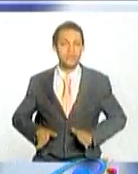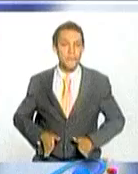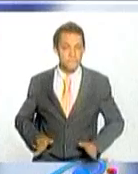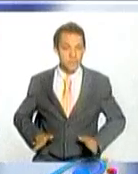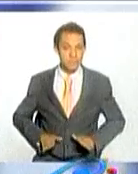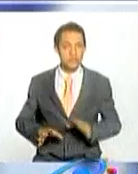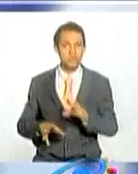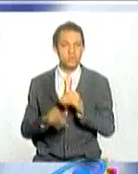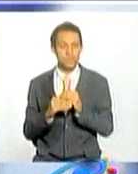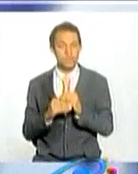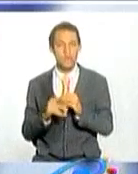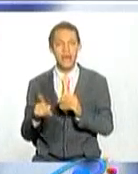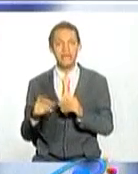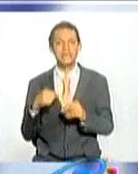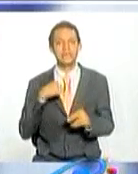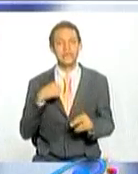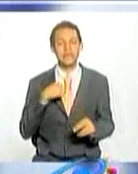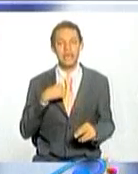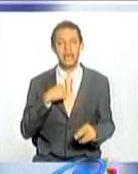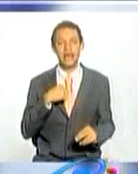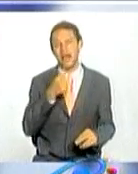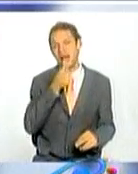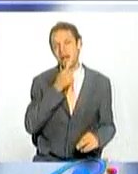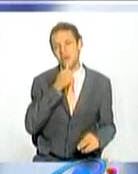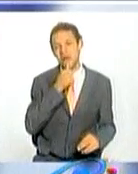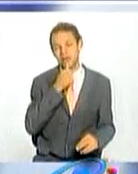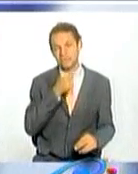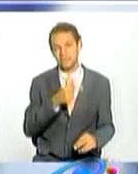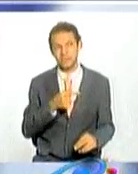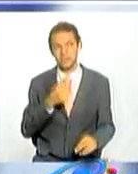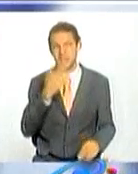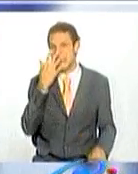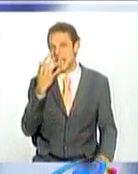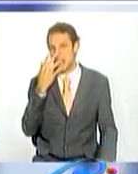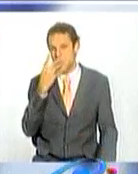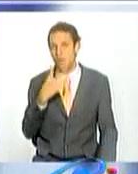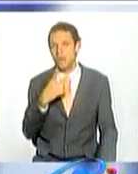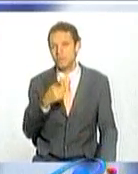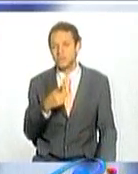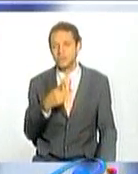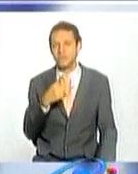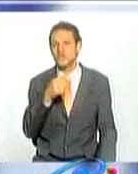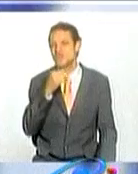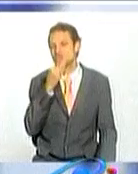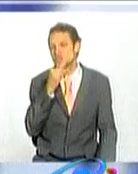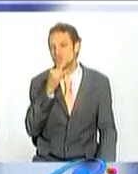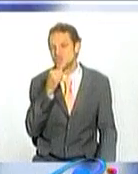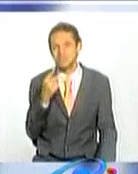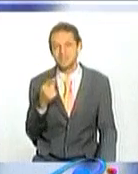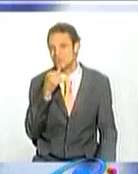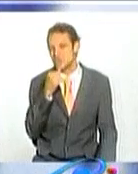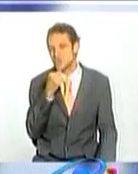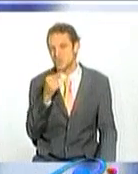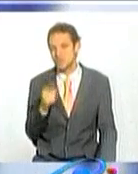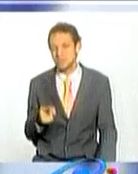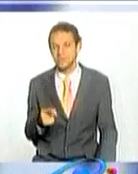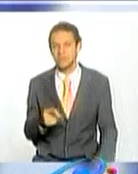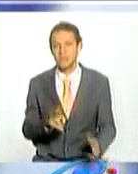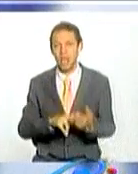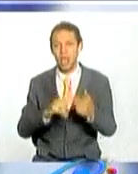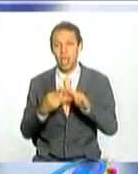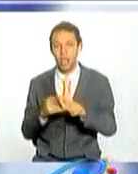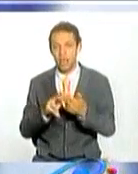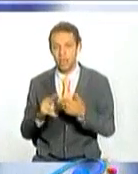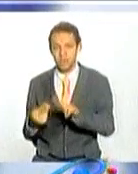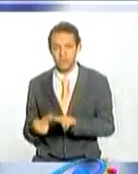ha tomado líquido, vemos esta parte negra, es el líquido que está filtrándose, pero no es